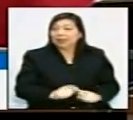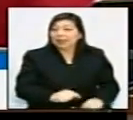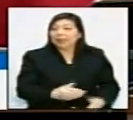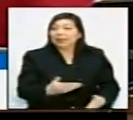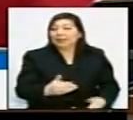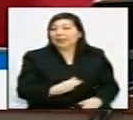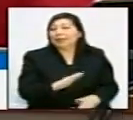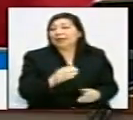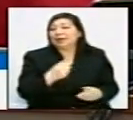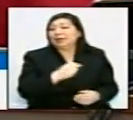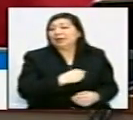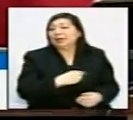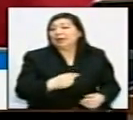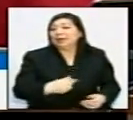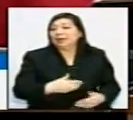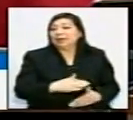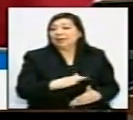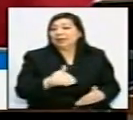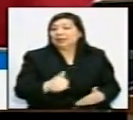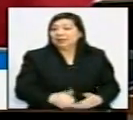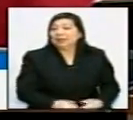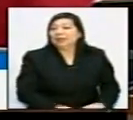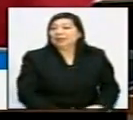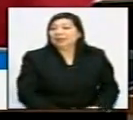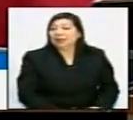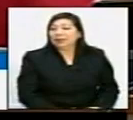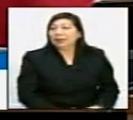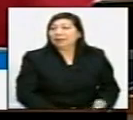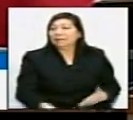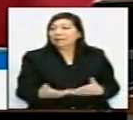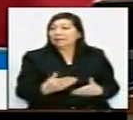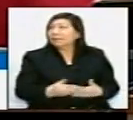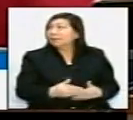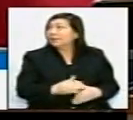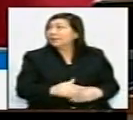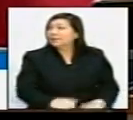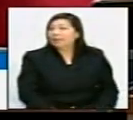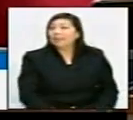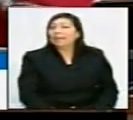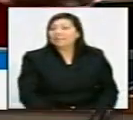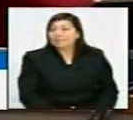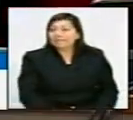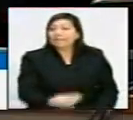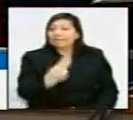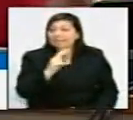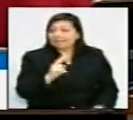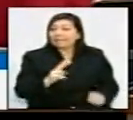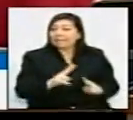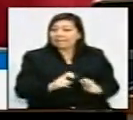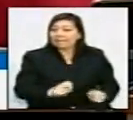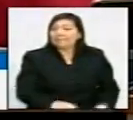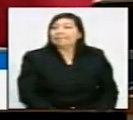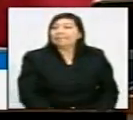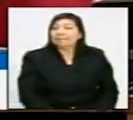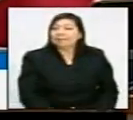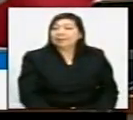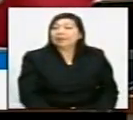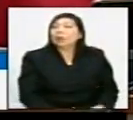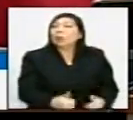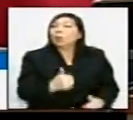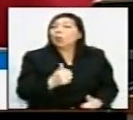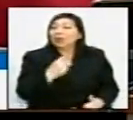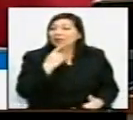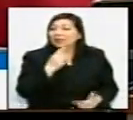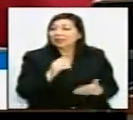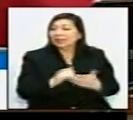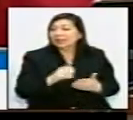cochas y el gobierno local también pide presupuesto para cochas, pero nunca nos hemos sentado a mirar en el territorio cuáles son